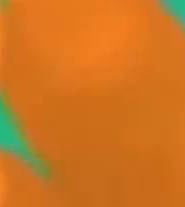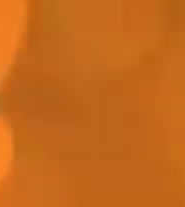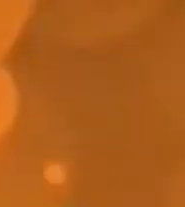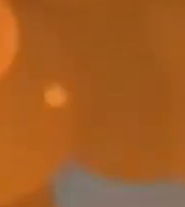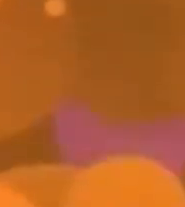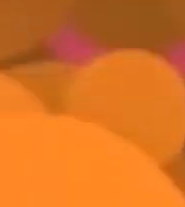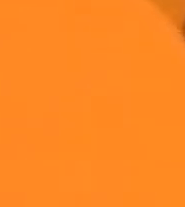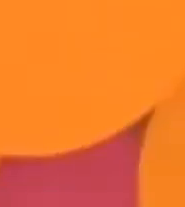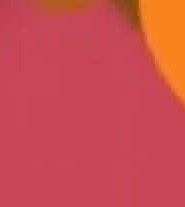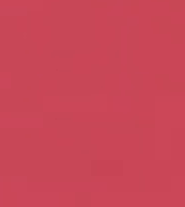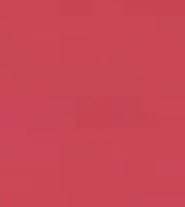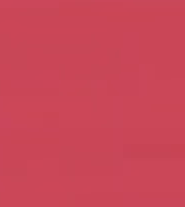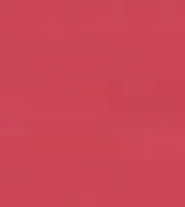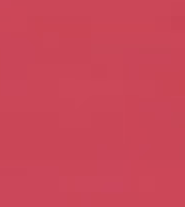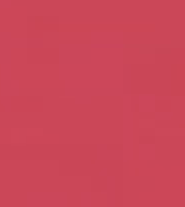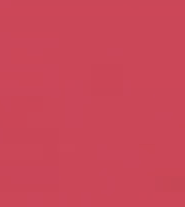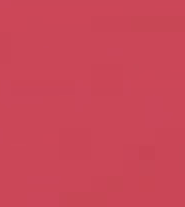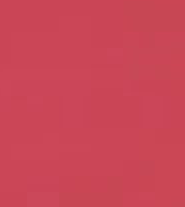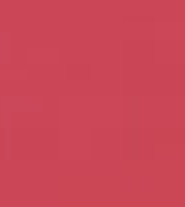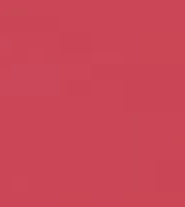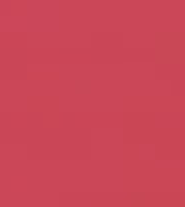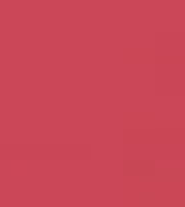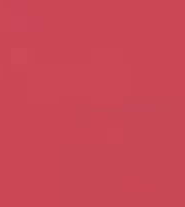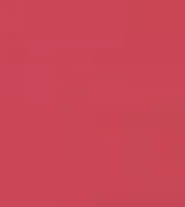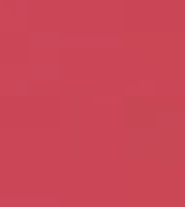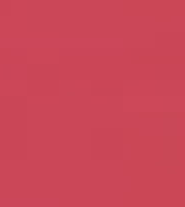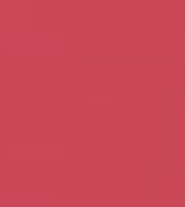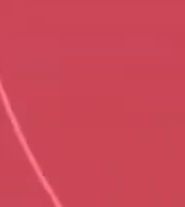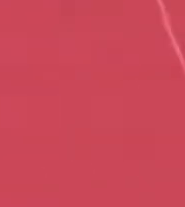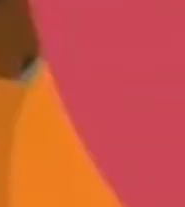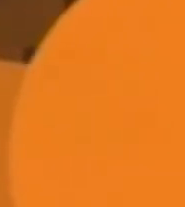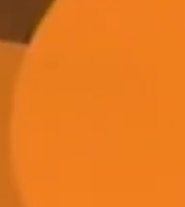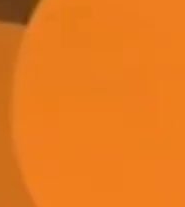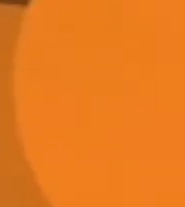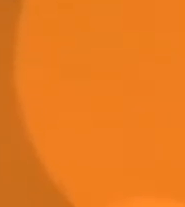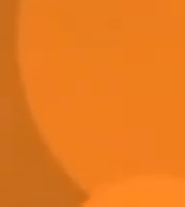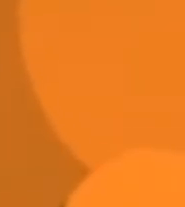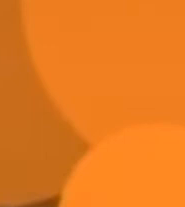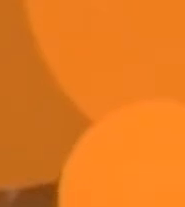Estás viendo las noticias.